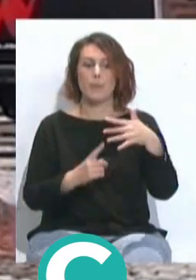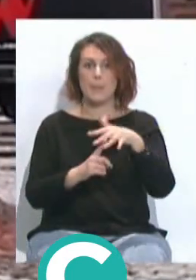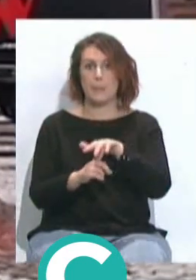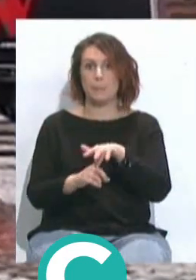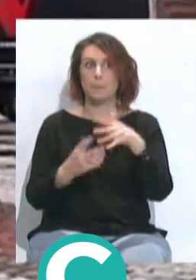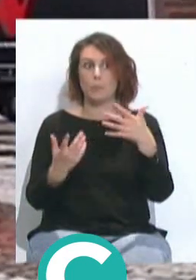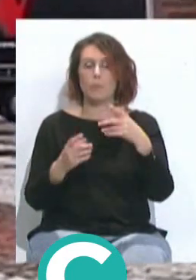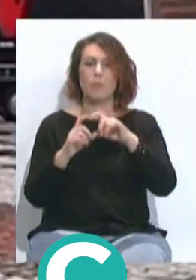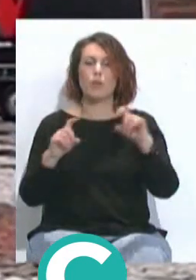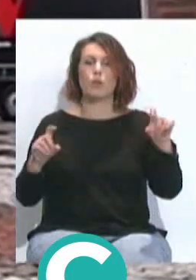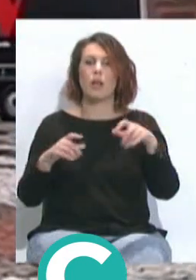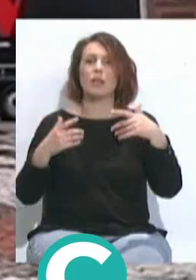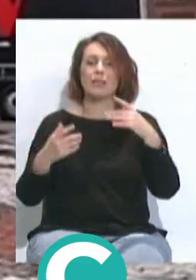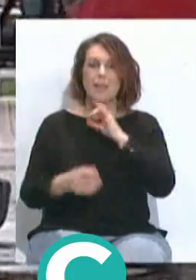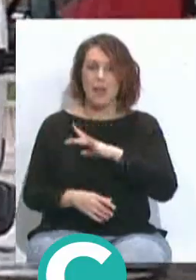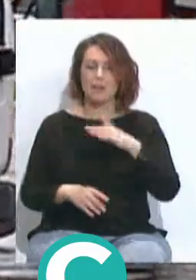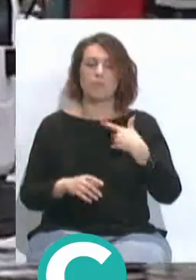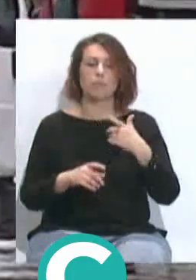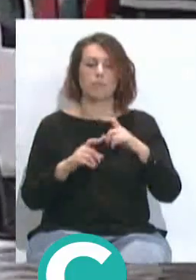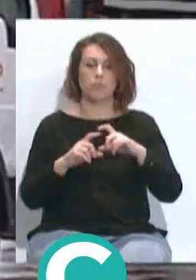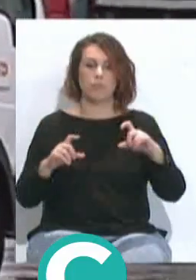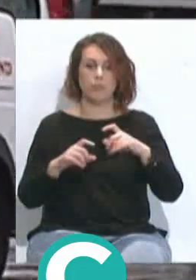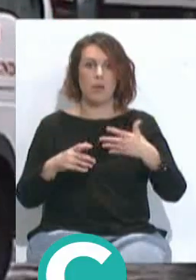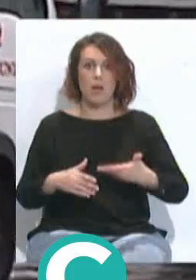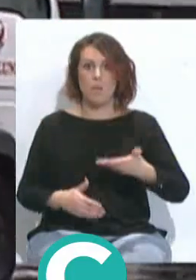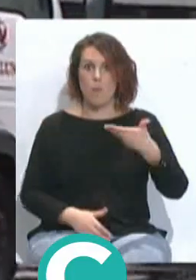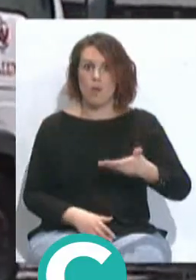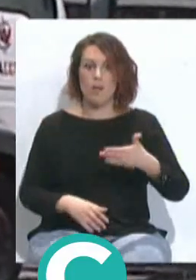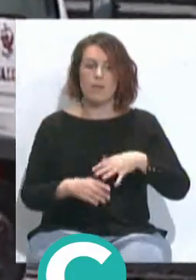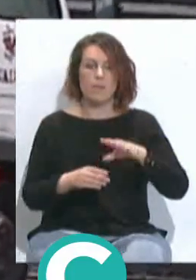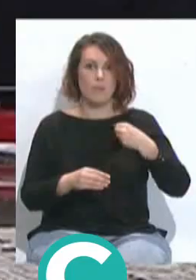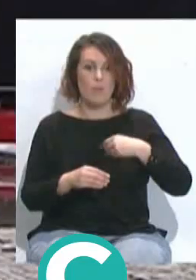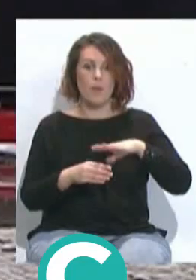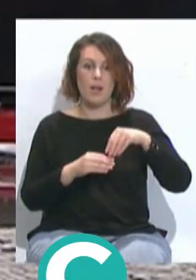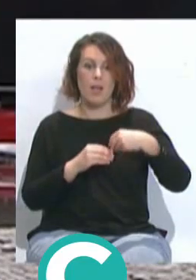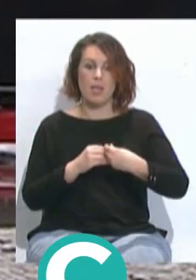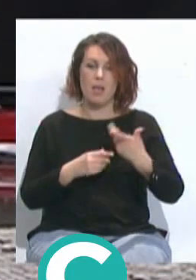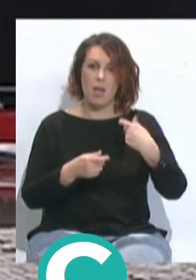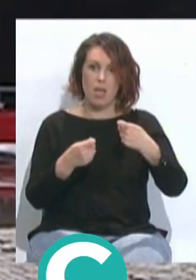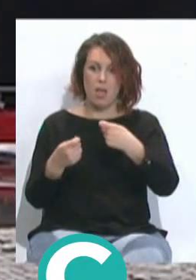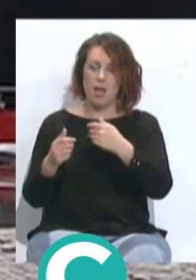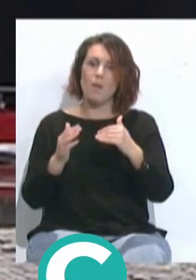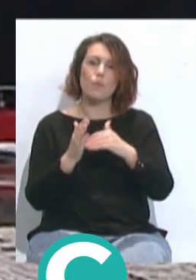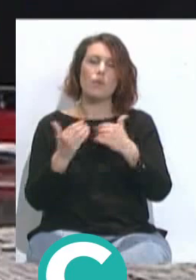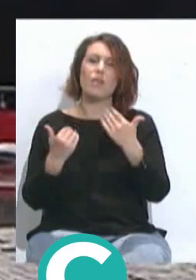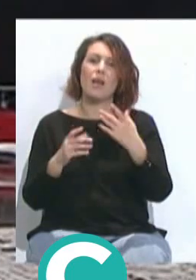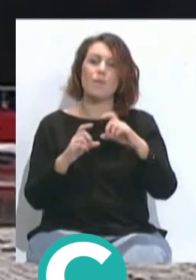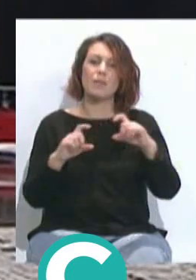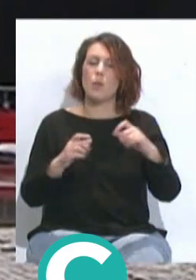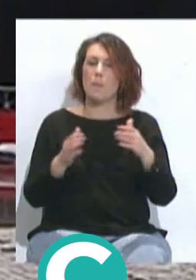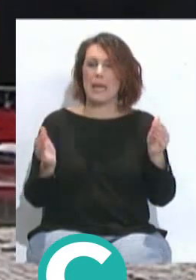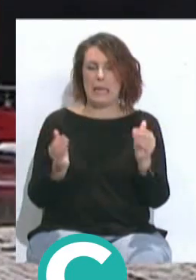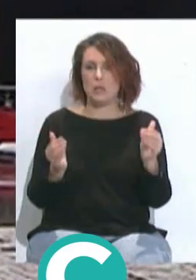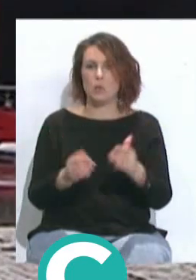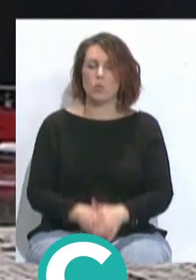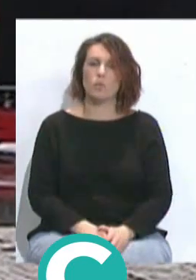la patronal son los grandes operadores que comercializan la mercancía los camiones los ponen los pequeños empresarios